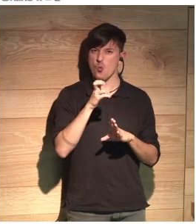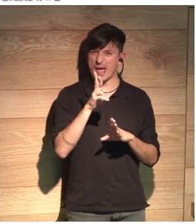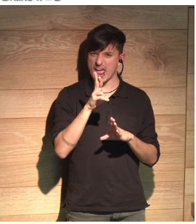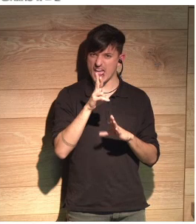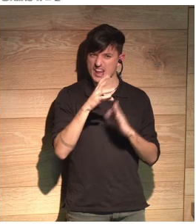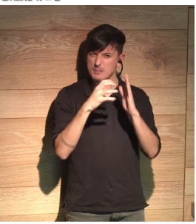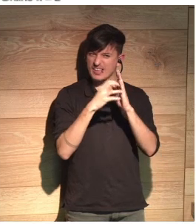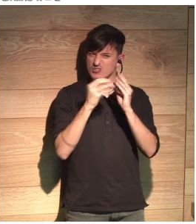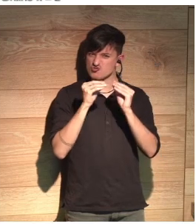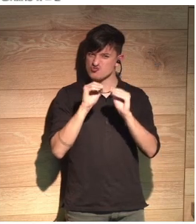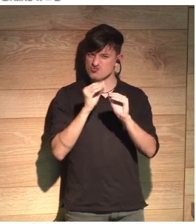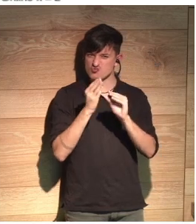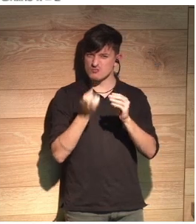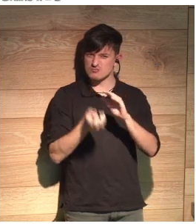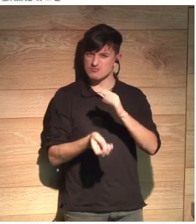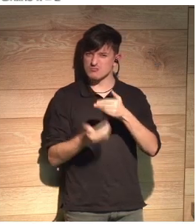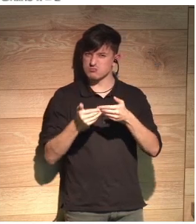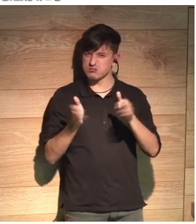aplicación